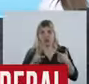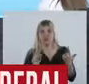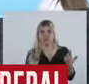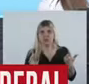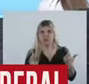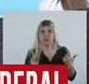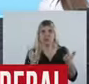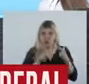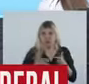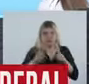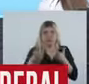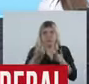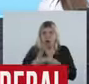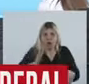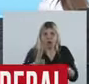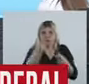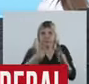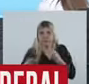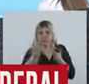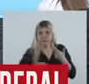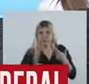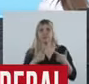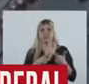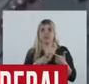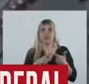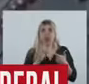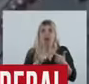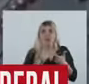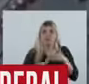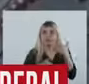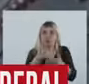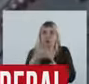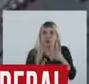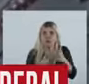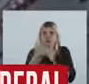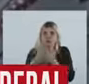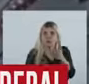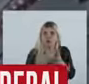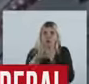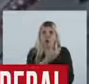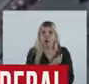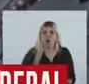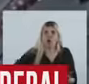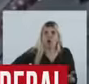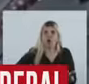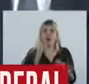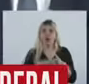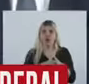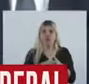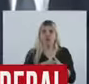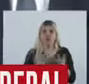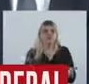recursos. Y así construimos entre todos, en el gobierno,